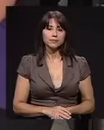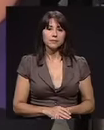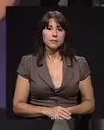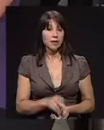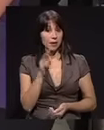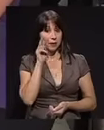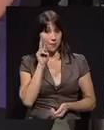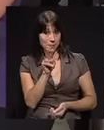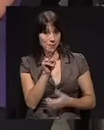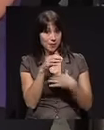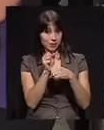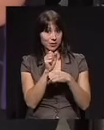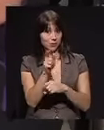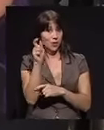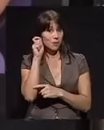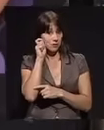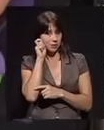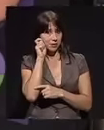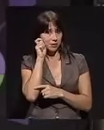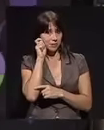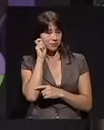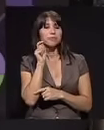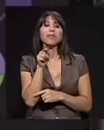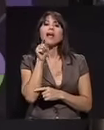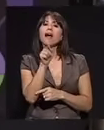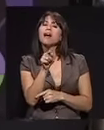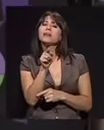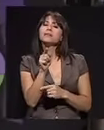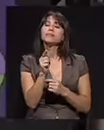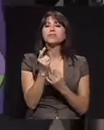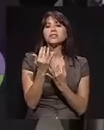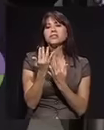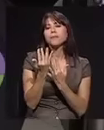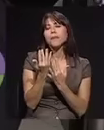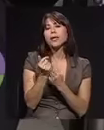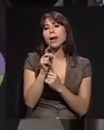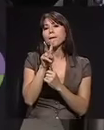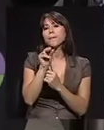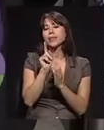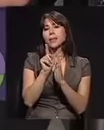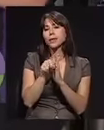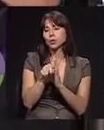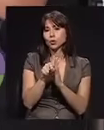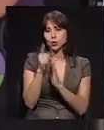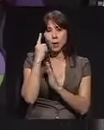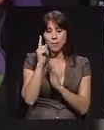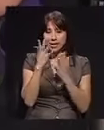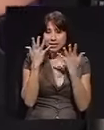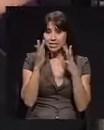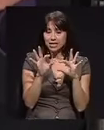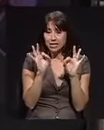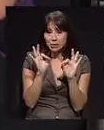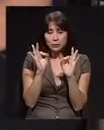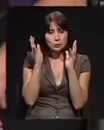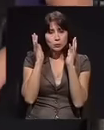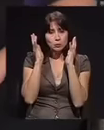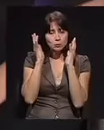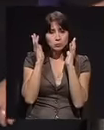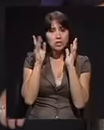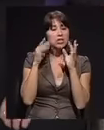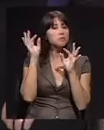Después de los 20 minutos que se espera para que el cabello se logre acomodar, simplemente se